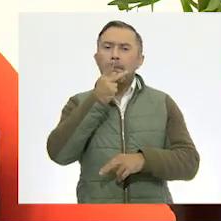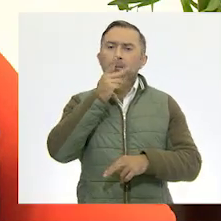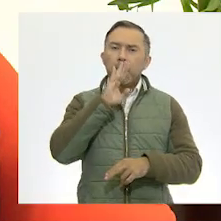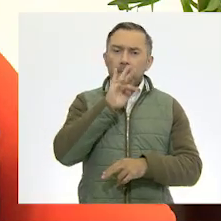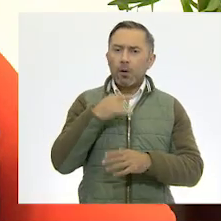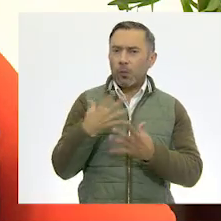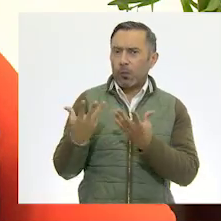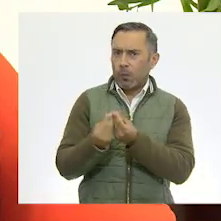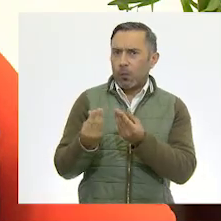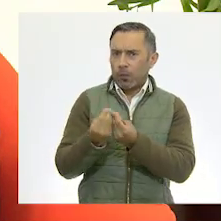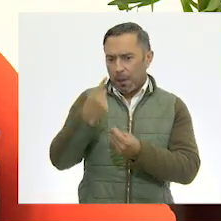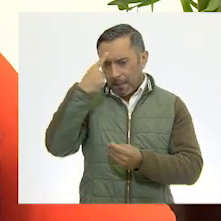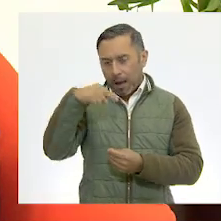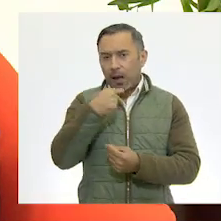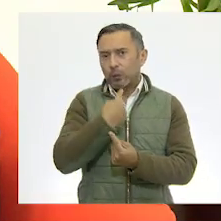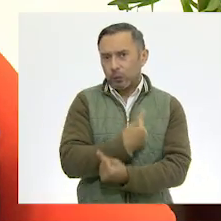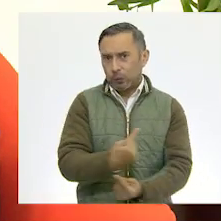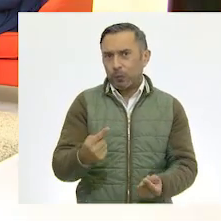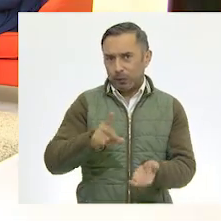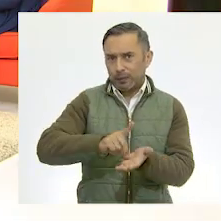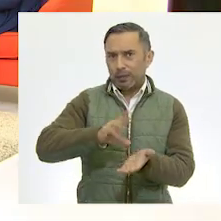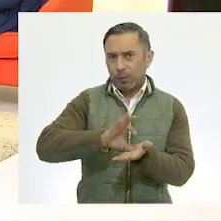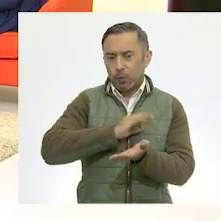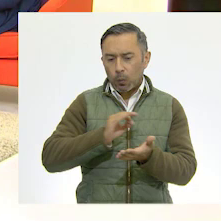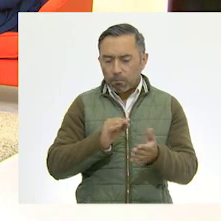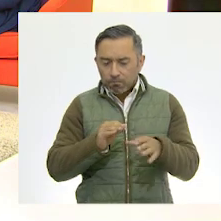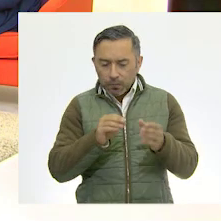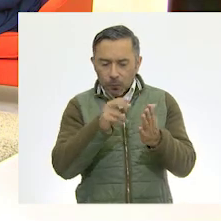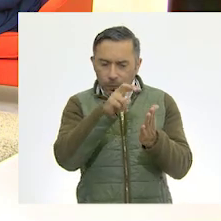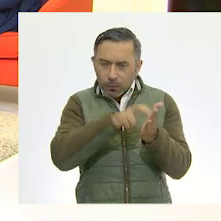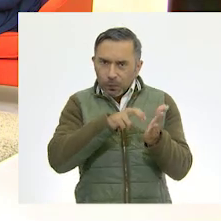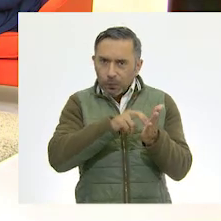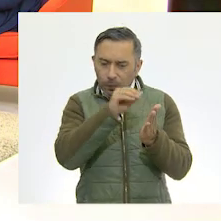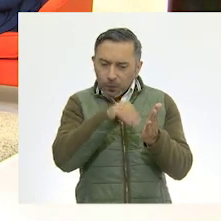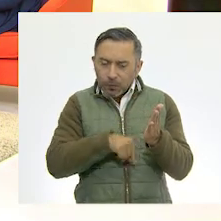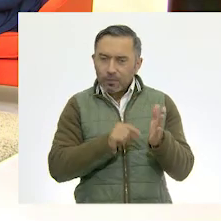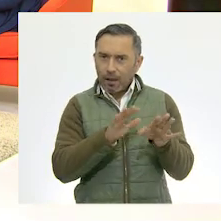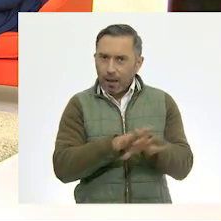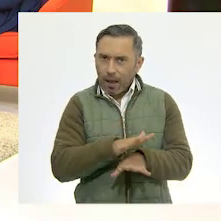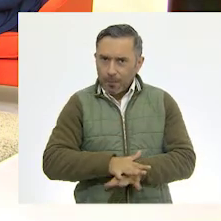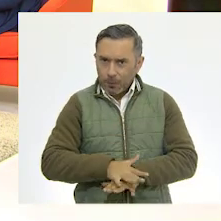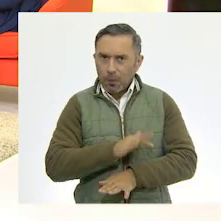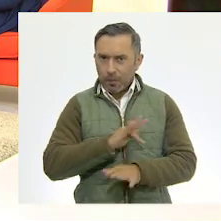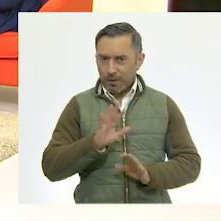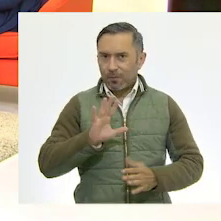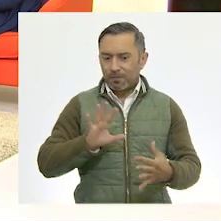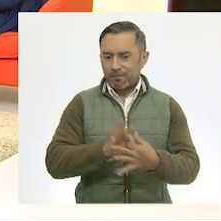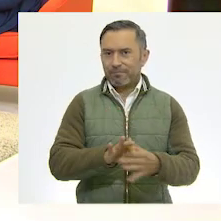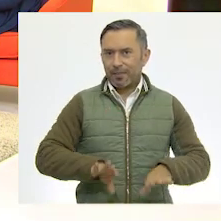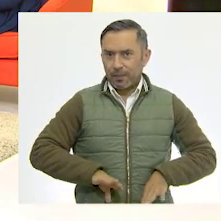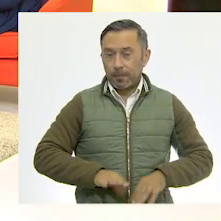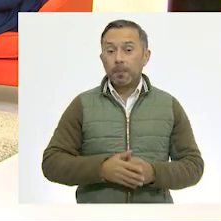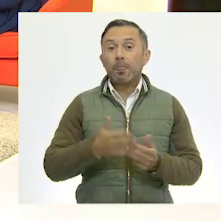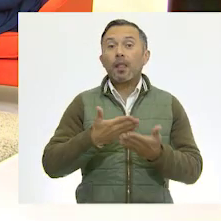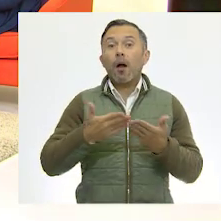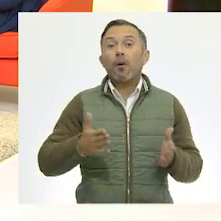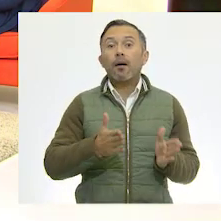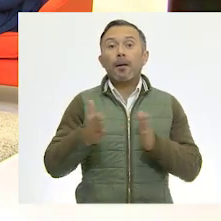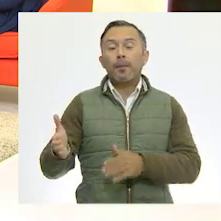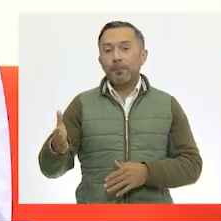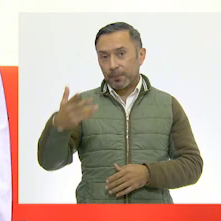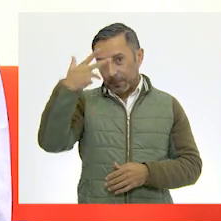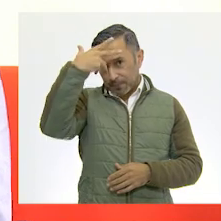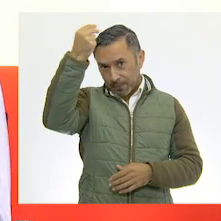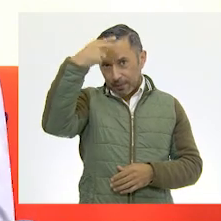ajustes razonables a los alumnos. Padrísimo, que ya hemos hablado de los ajustes razonables. Y también nos acompaña el especialista Guillermo Hernández